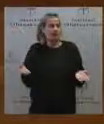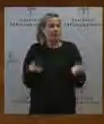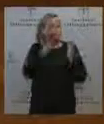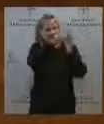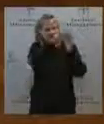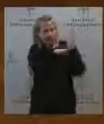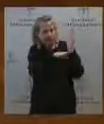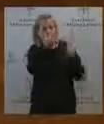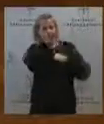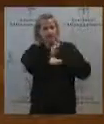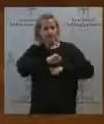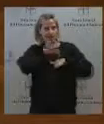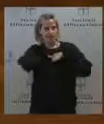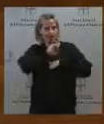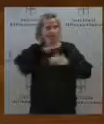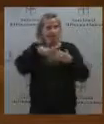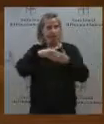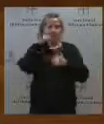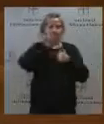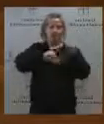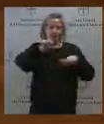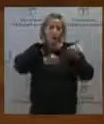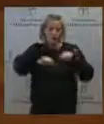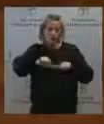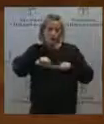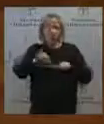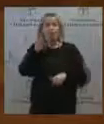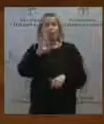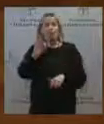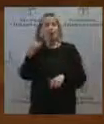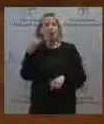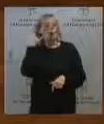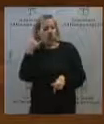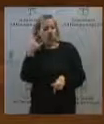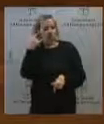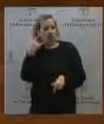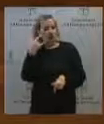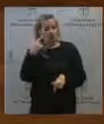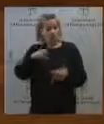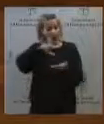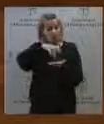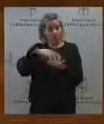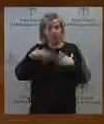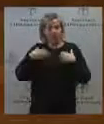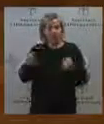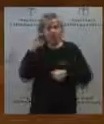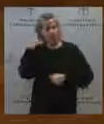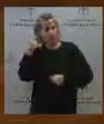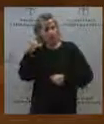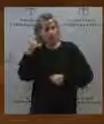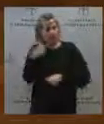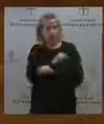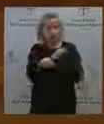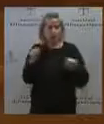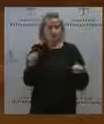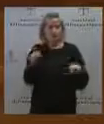cojan los teléfonos en los centros de salud, o esa inversión sin ejecutar desde hace años como el Hospital de Cabueñes. Haya por delante que en